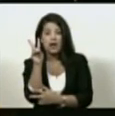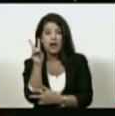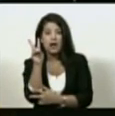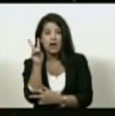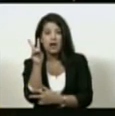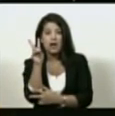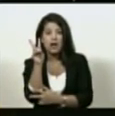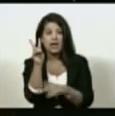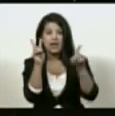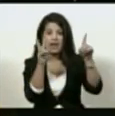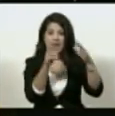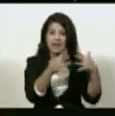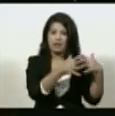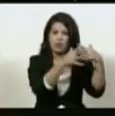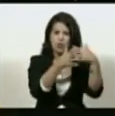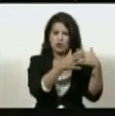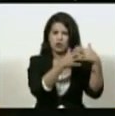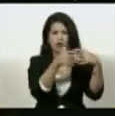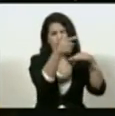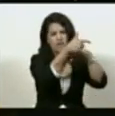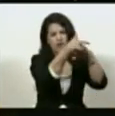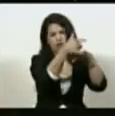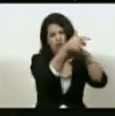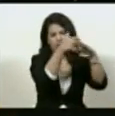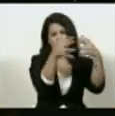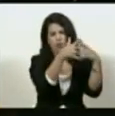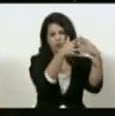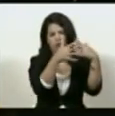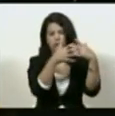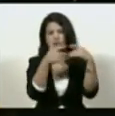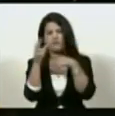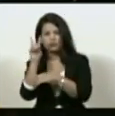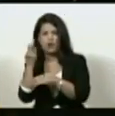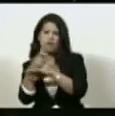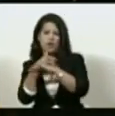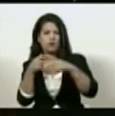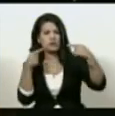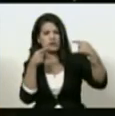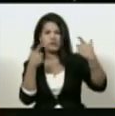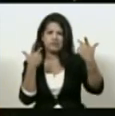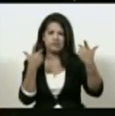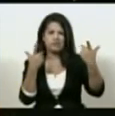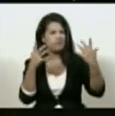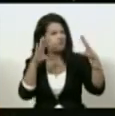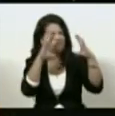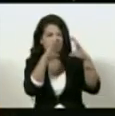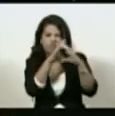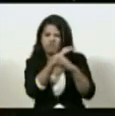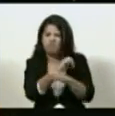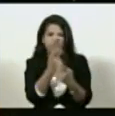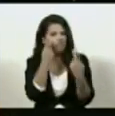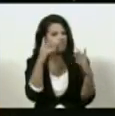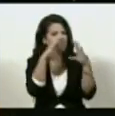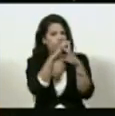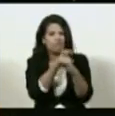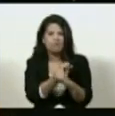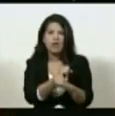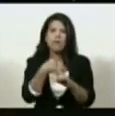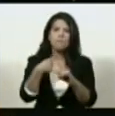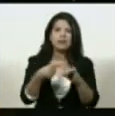y los Estados Unidos y el gobierno de los Estados Unidos, sino entre América Latina y el gobierno de los Estados